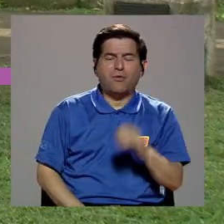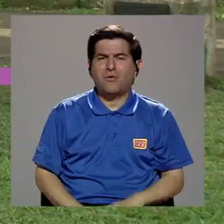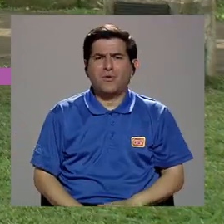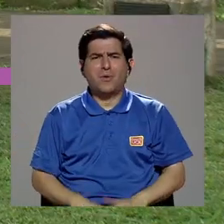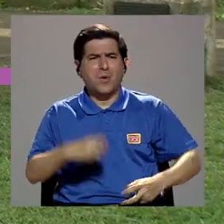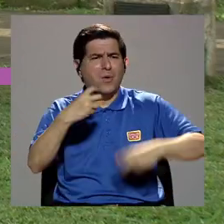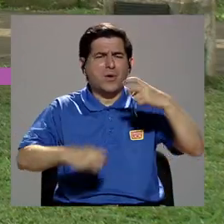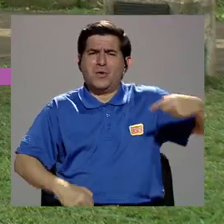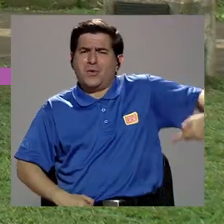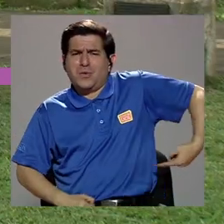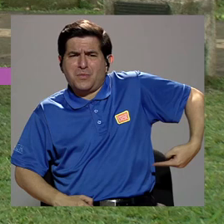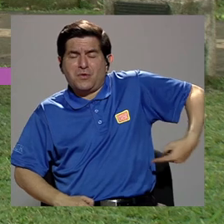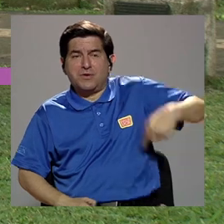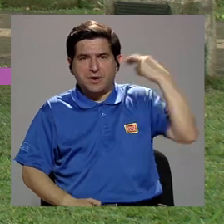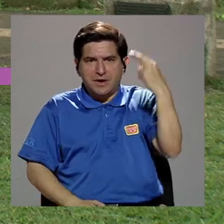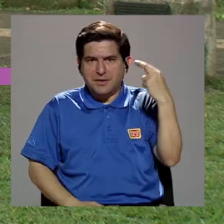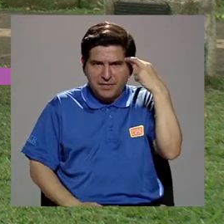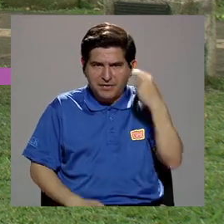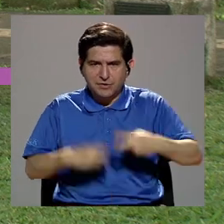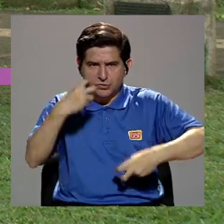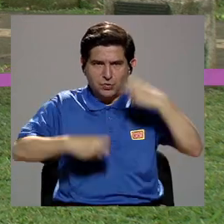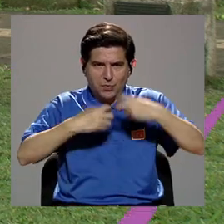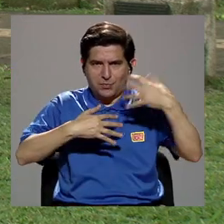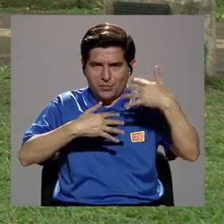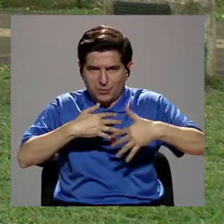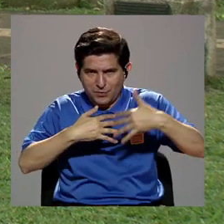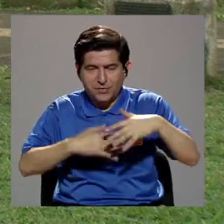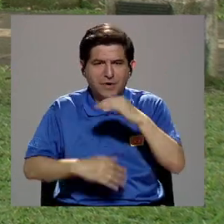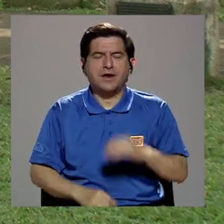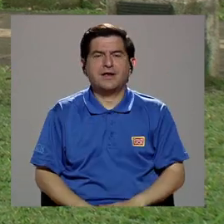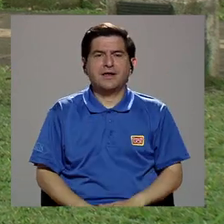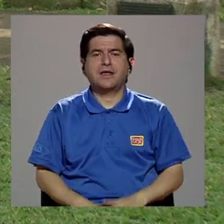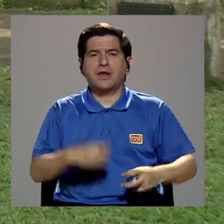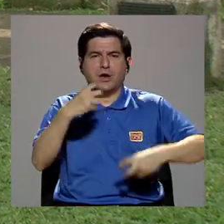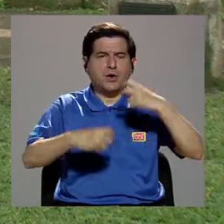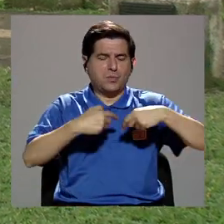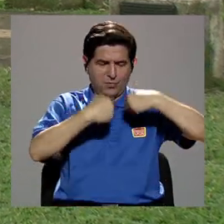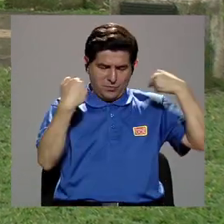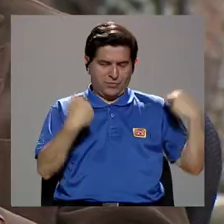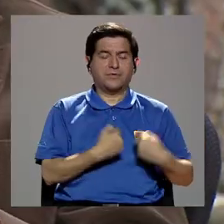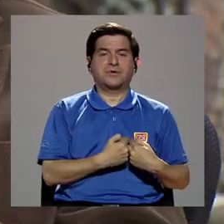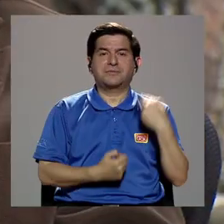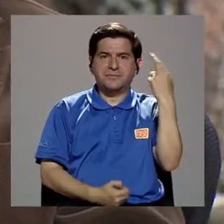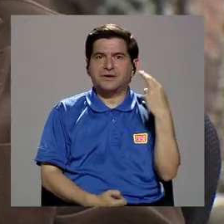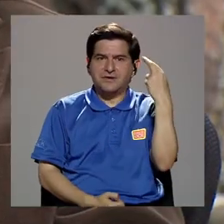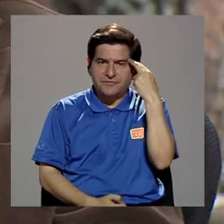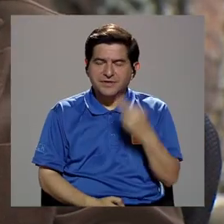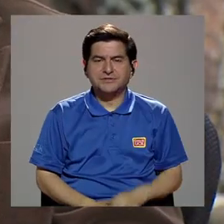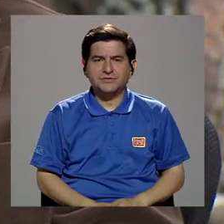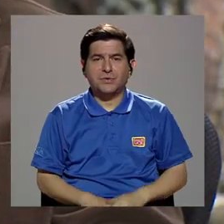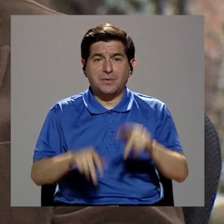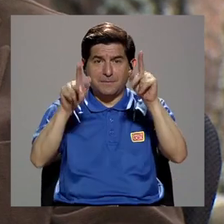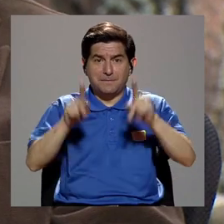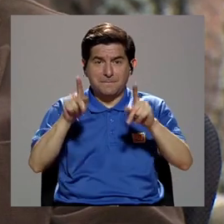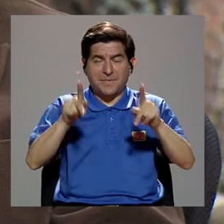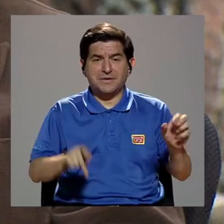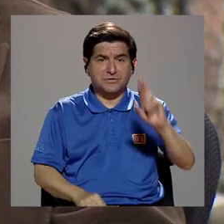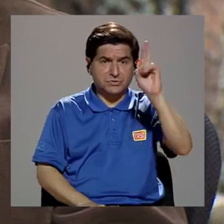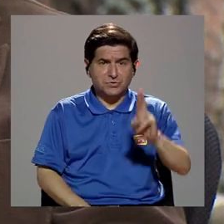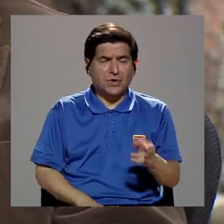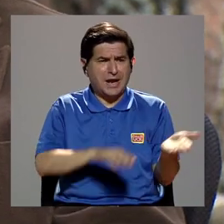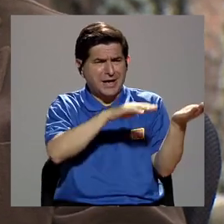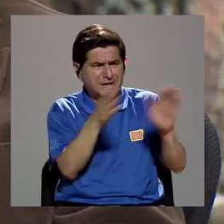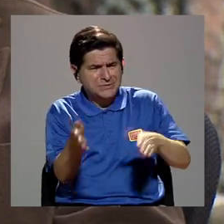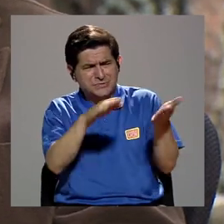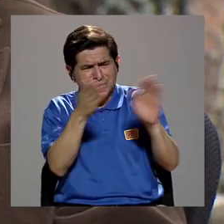de las insuficiencias renales inducidas por problemas vasculares y el tema de la insuficiencia cardíaca. Son causas que matan costarricenses en